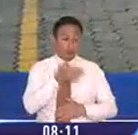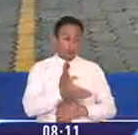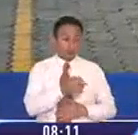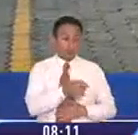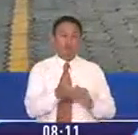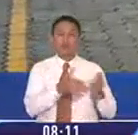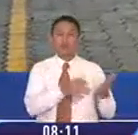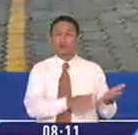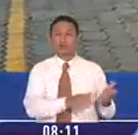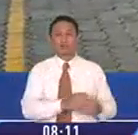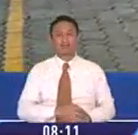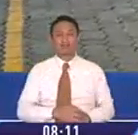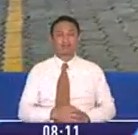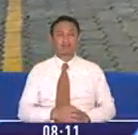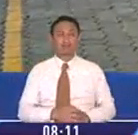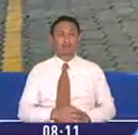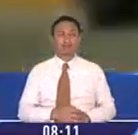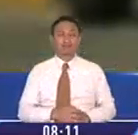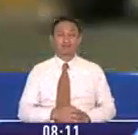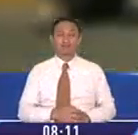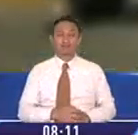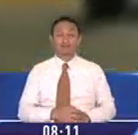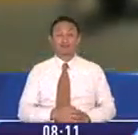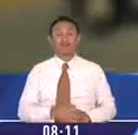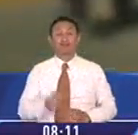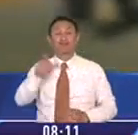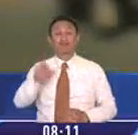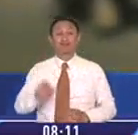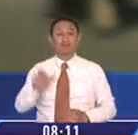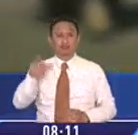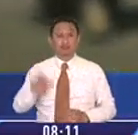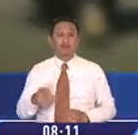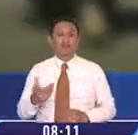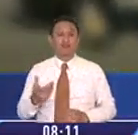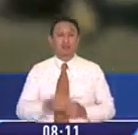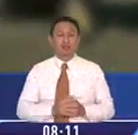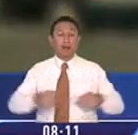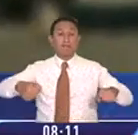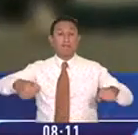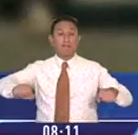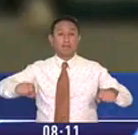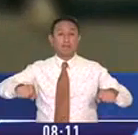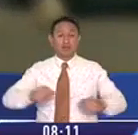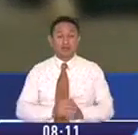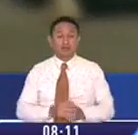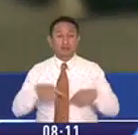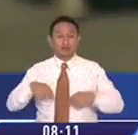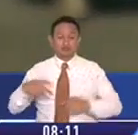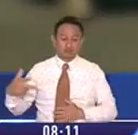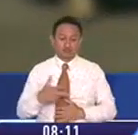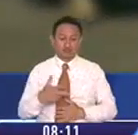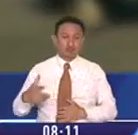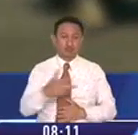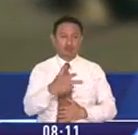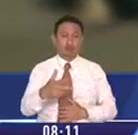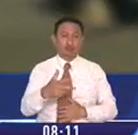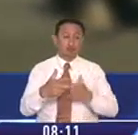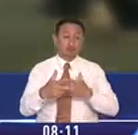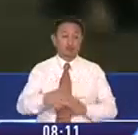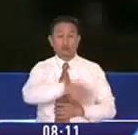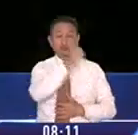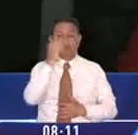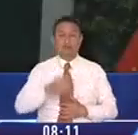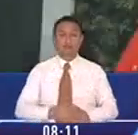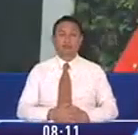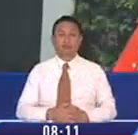lamentablemente solo confirmaron su deceso. Los delincuentes habrían utilizado motocicletas para su movilización y posterior